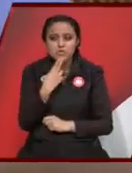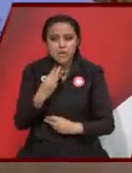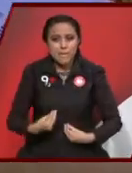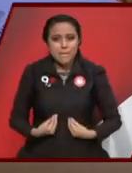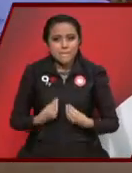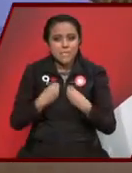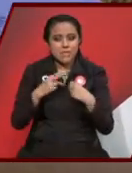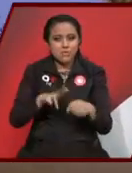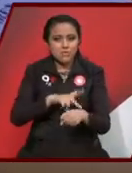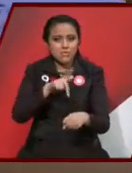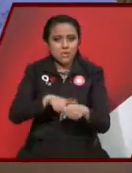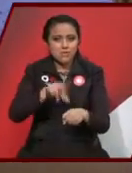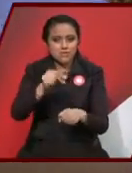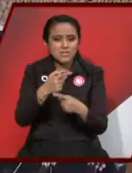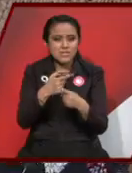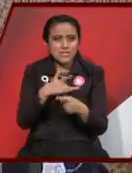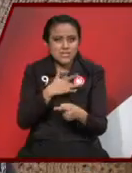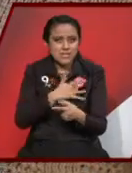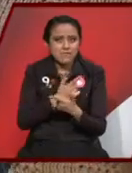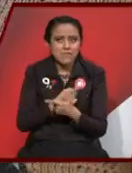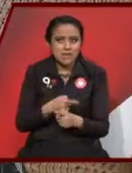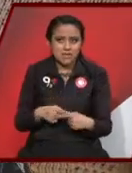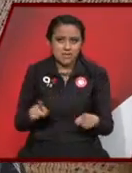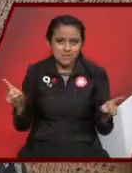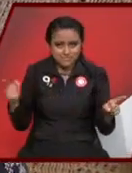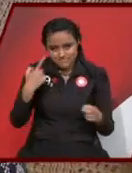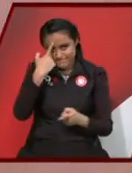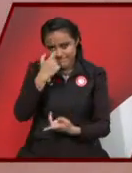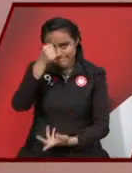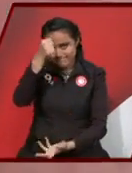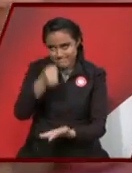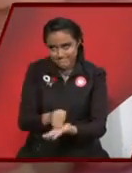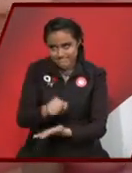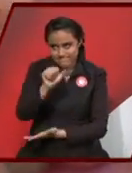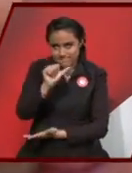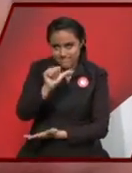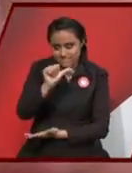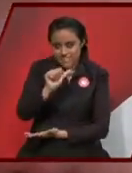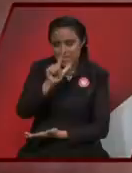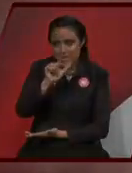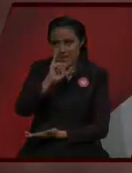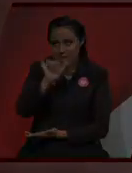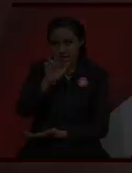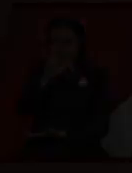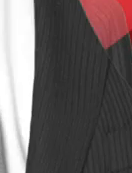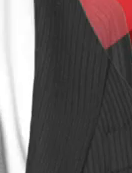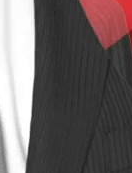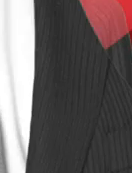normal, sin sentirse diferente. Para quien corresponda, Alejandra Gómez.